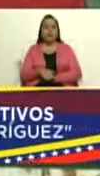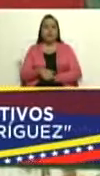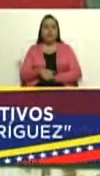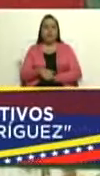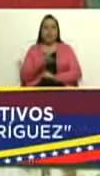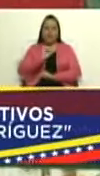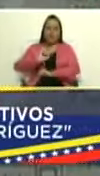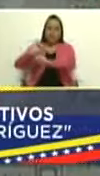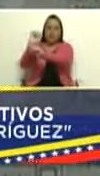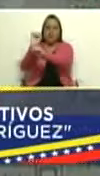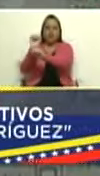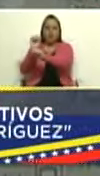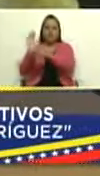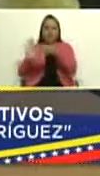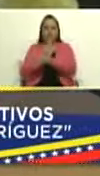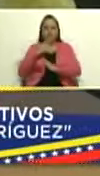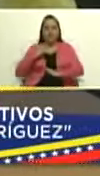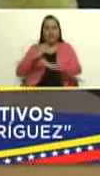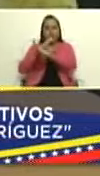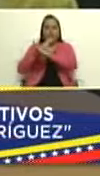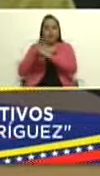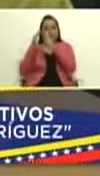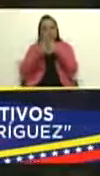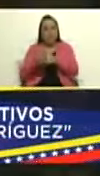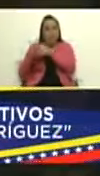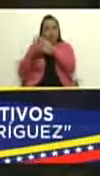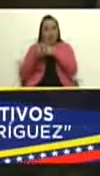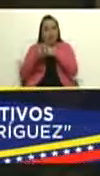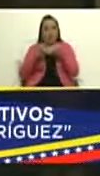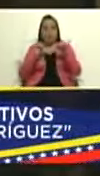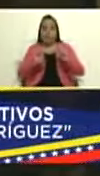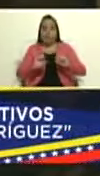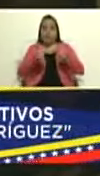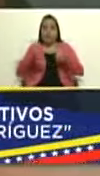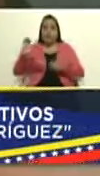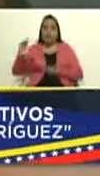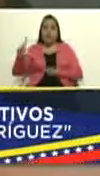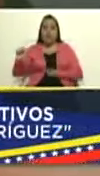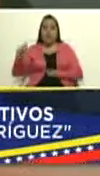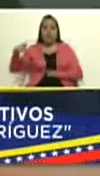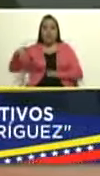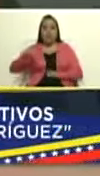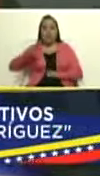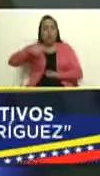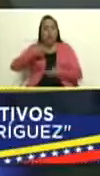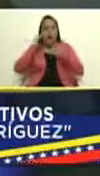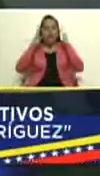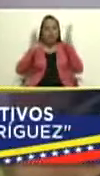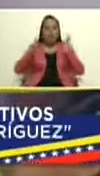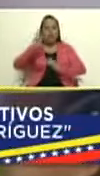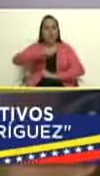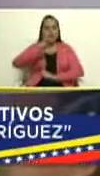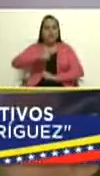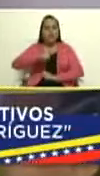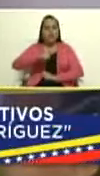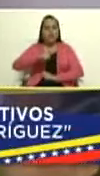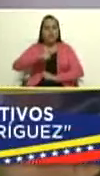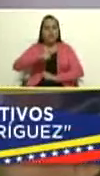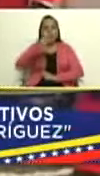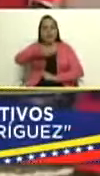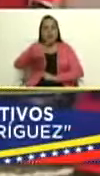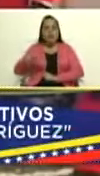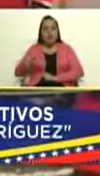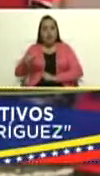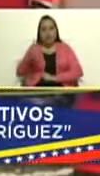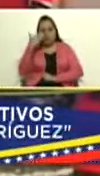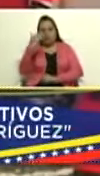del bloqueo norteamericano. Por eso es que nace el CLAP para atender a las personas más necesitadas ante este